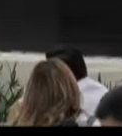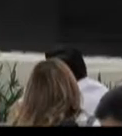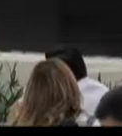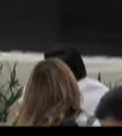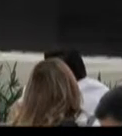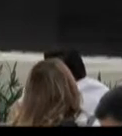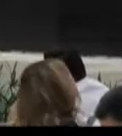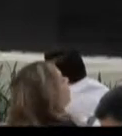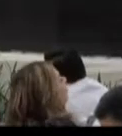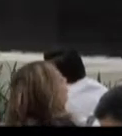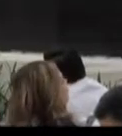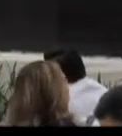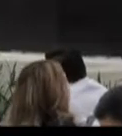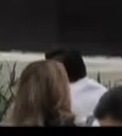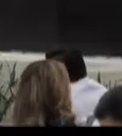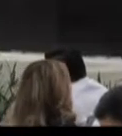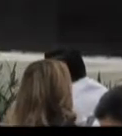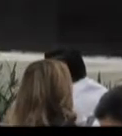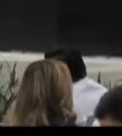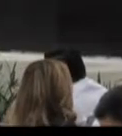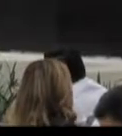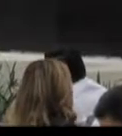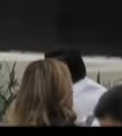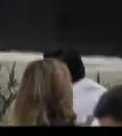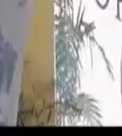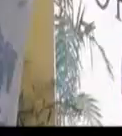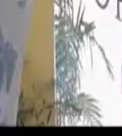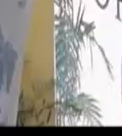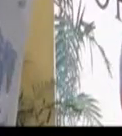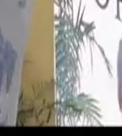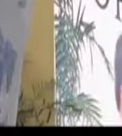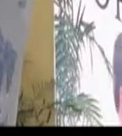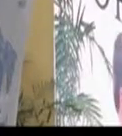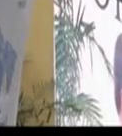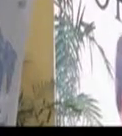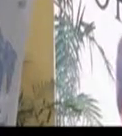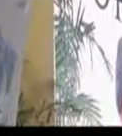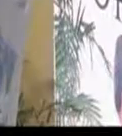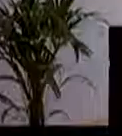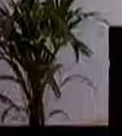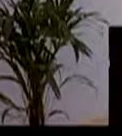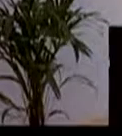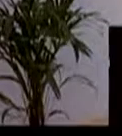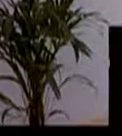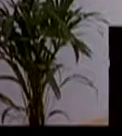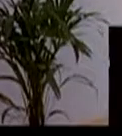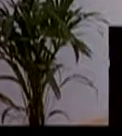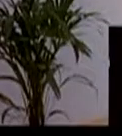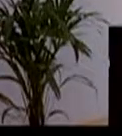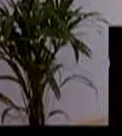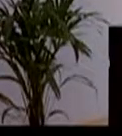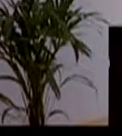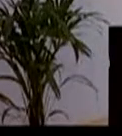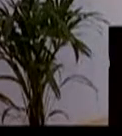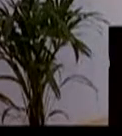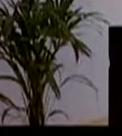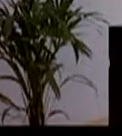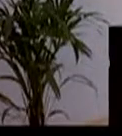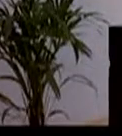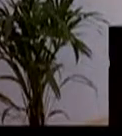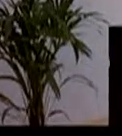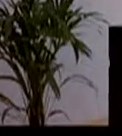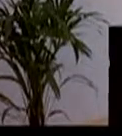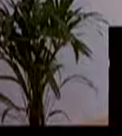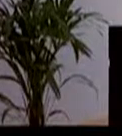Arroyo, representante del próximo secretario de Educación Pública, Esteban Moctezuma Barragán. Los de media superior para que